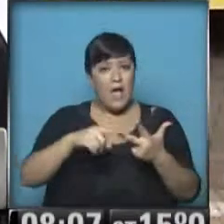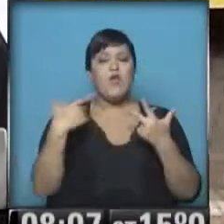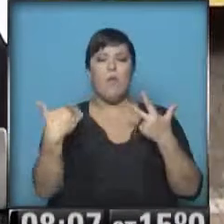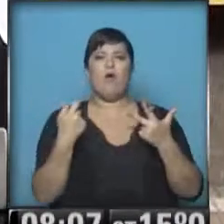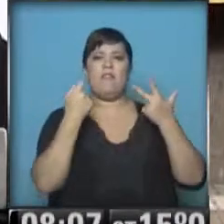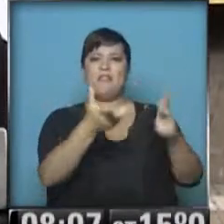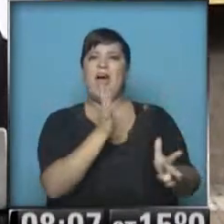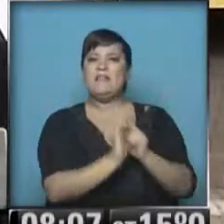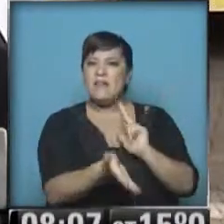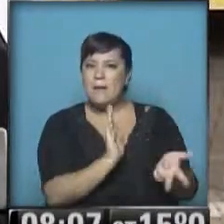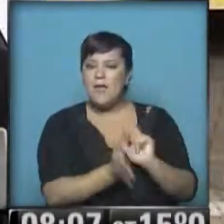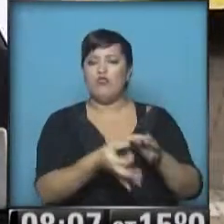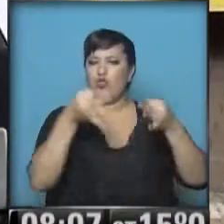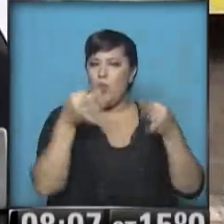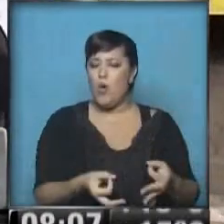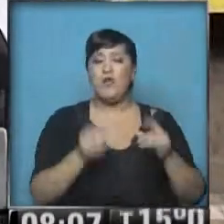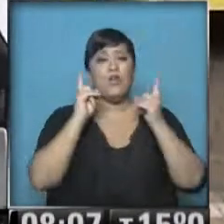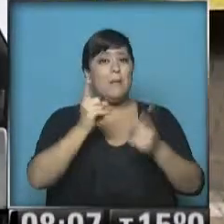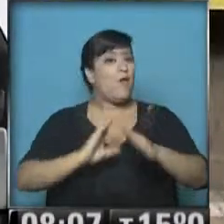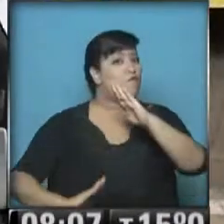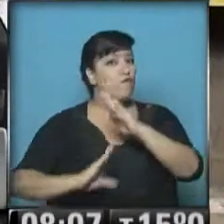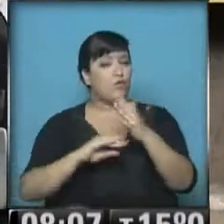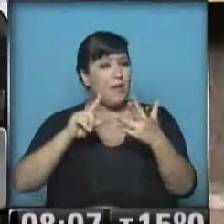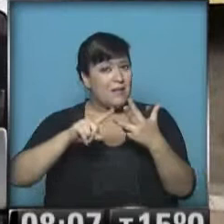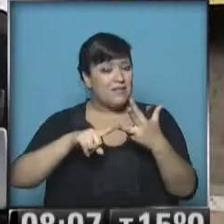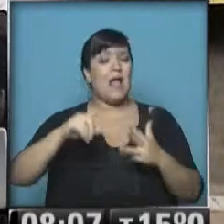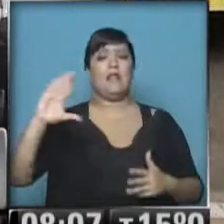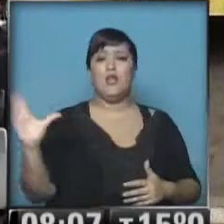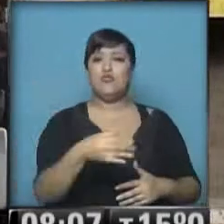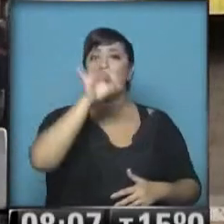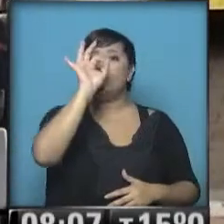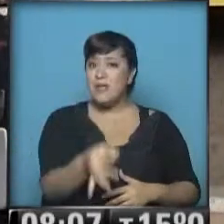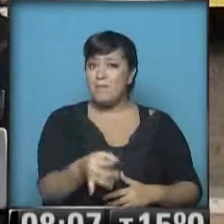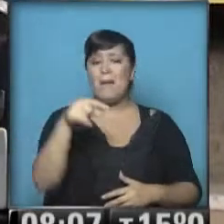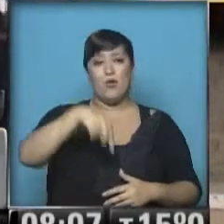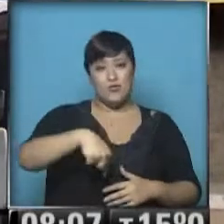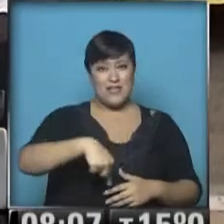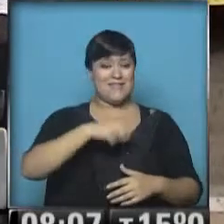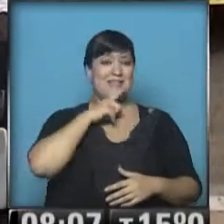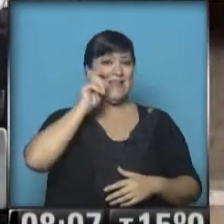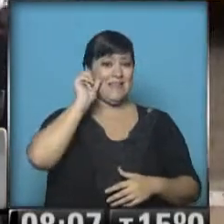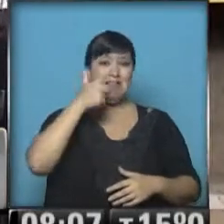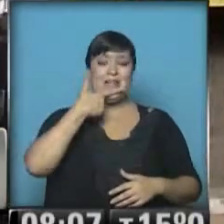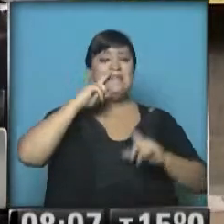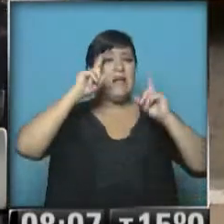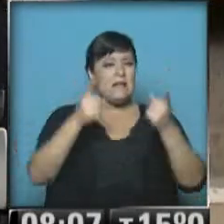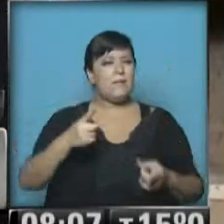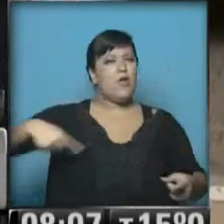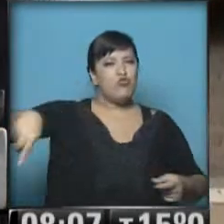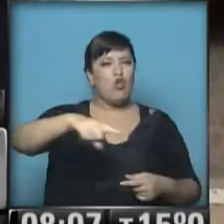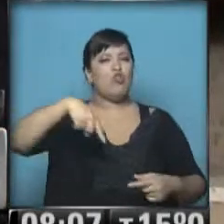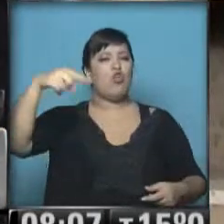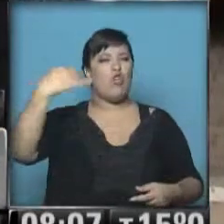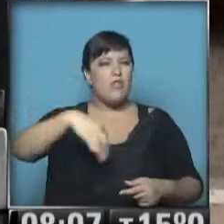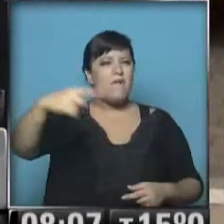tratamiento adecuado y fundamentalmente también que sepamos que junto con esto tenemos que pensar en lo que hace